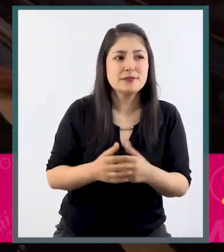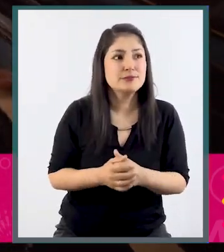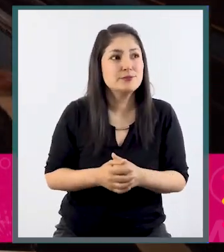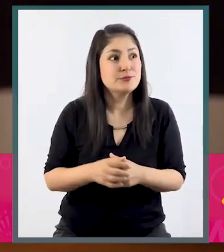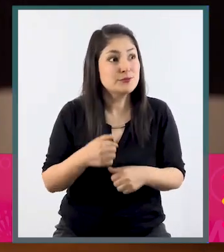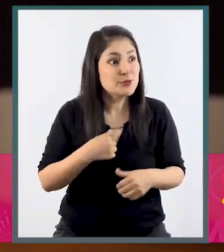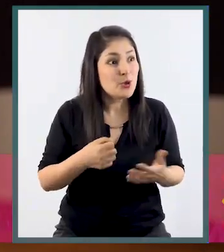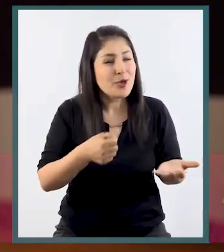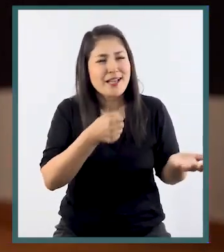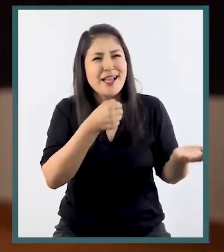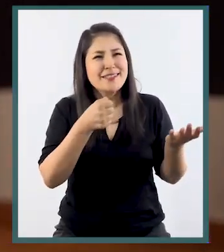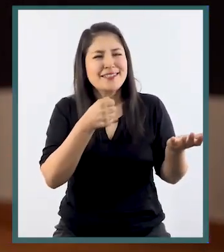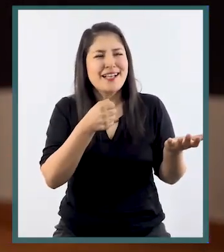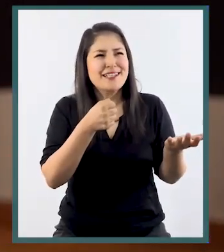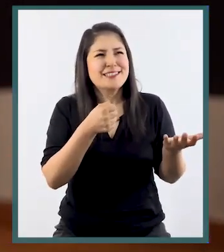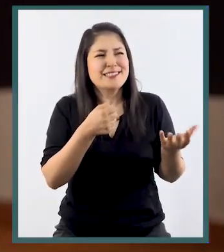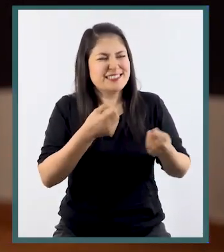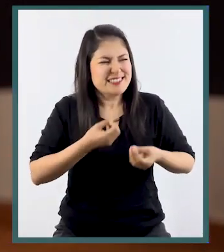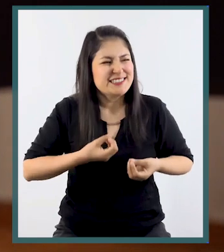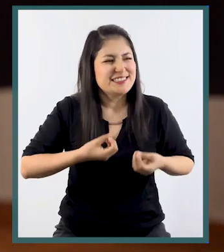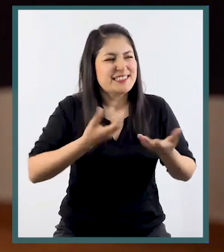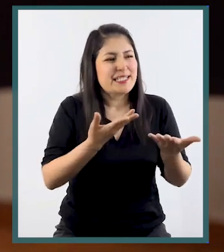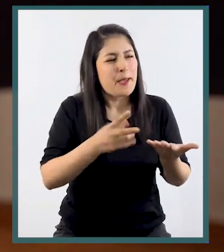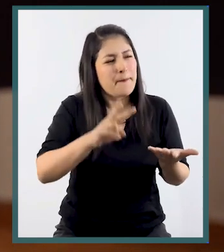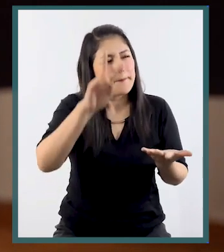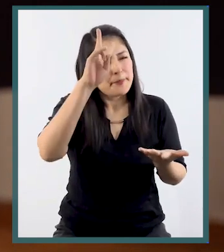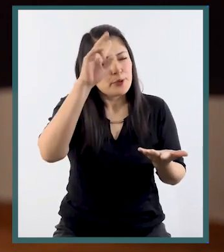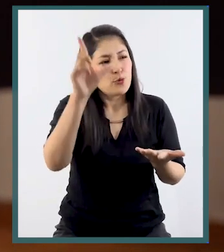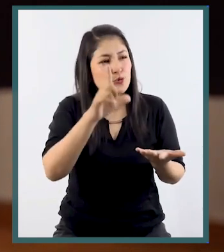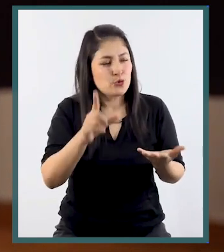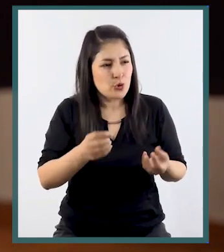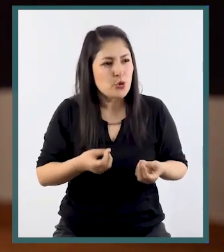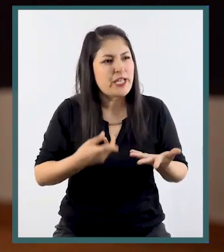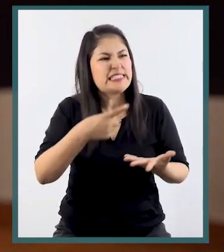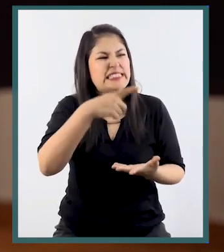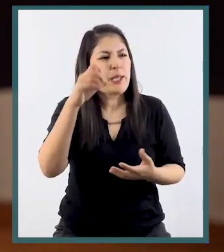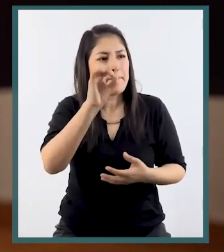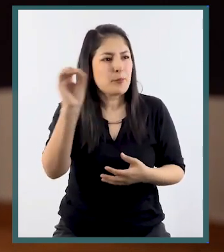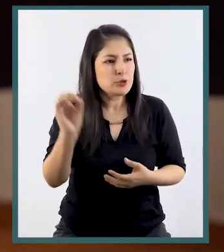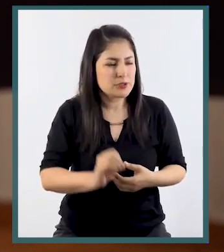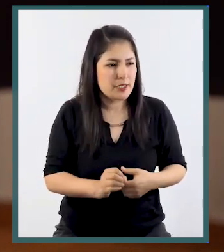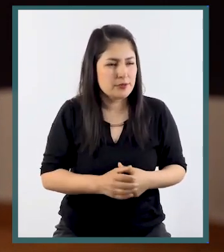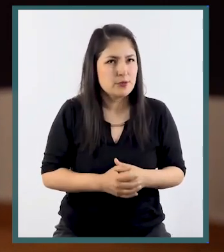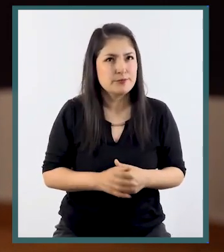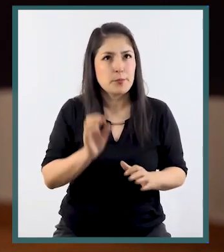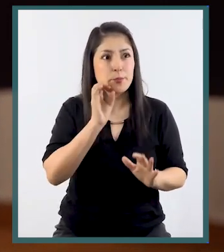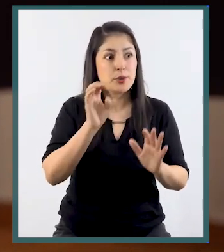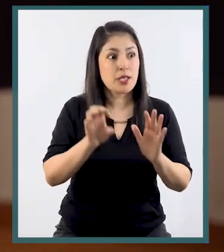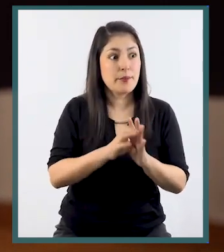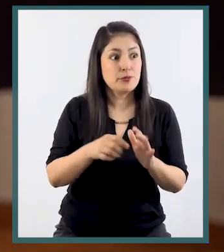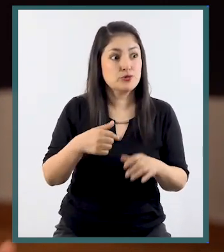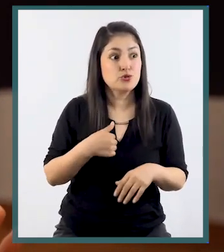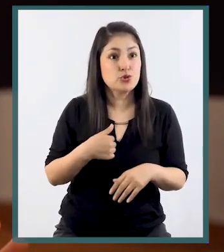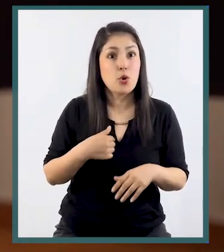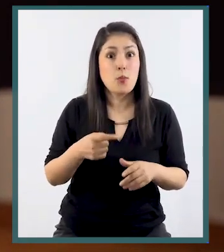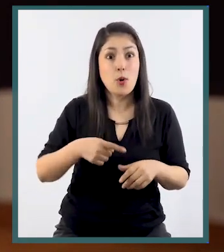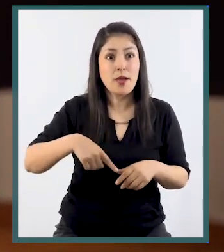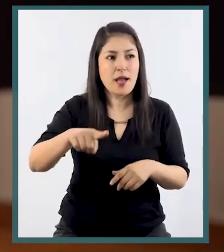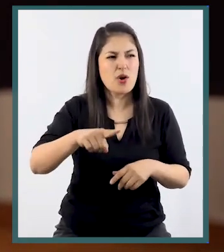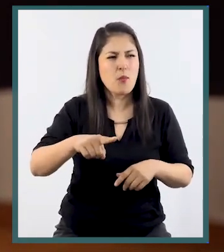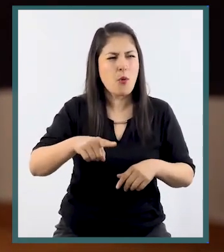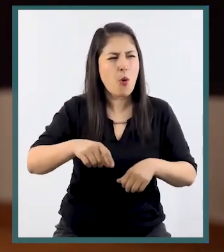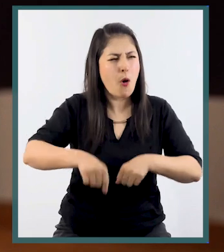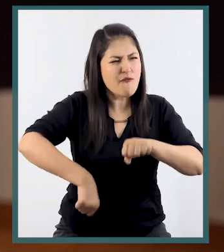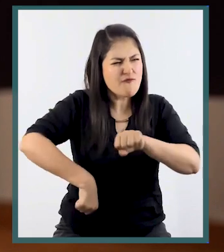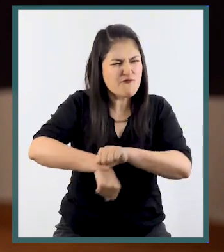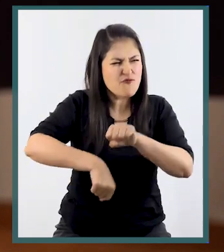Que esta canción represente 100% al Perú. Por ejemplo, si vamos ahí al Mundial, ¿no?